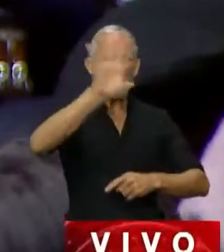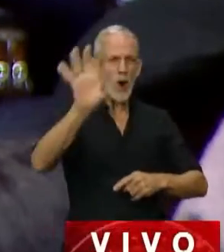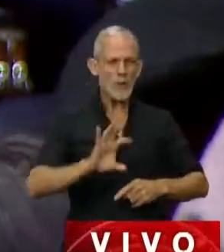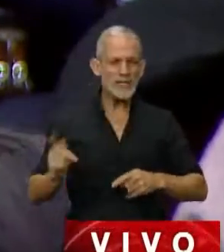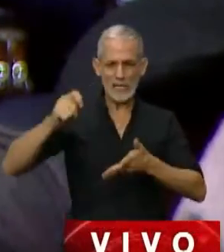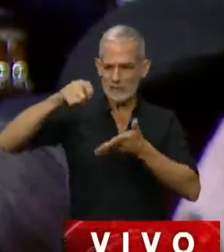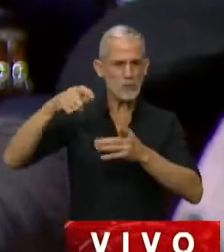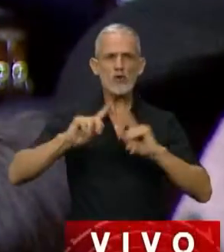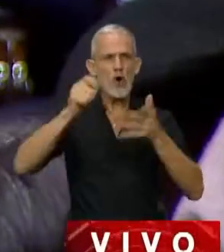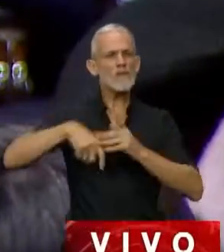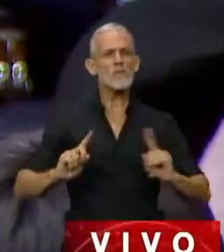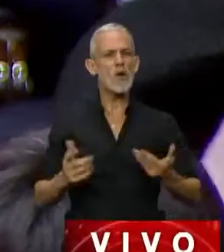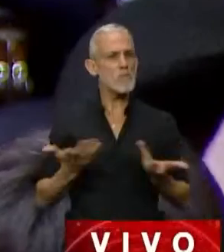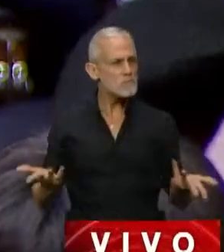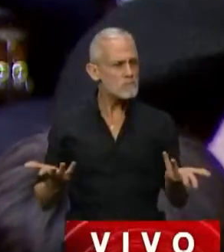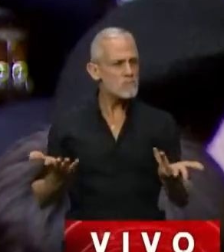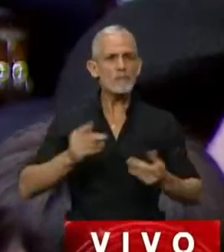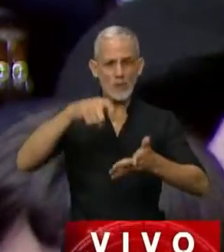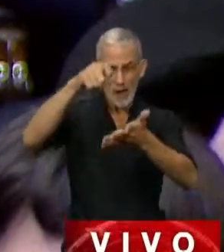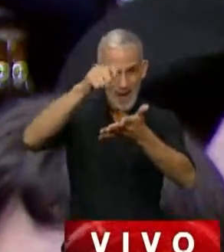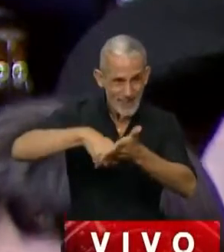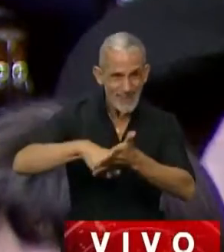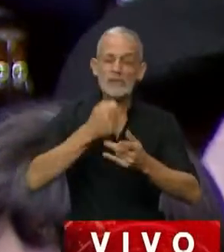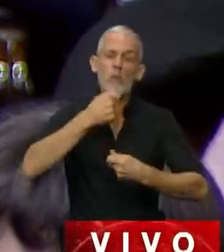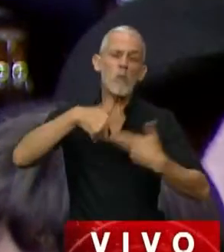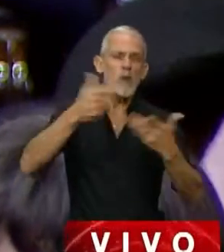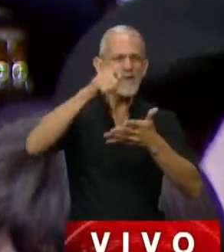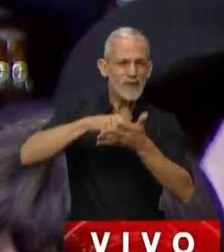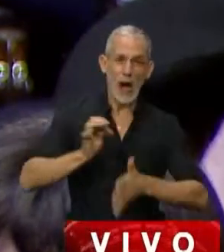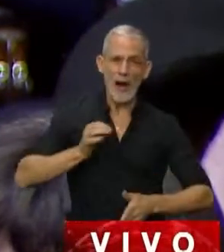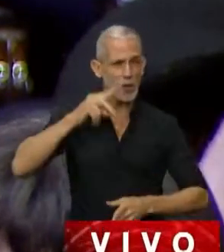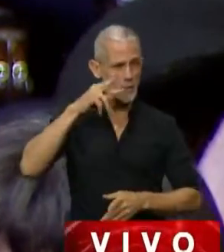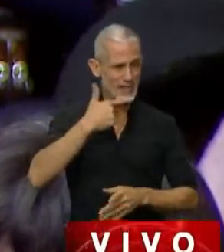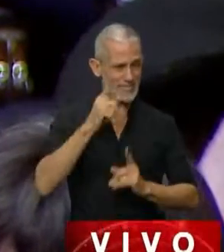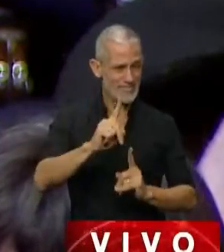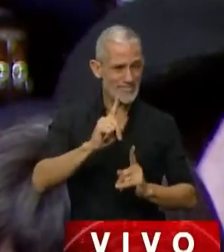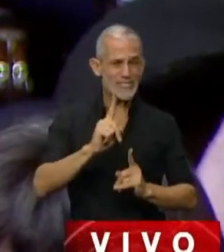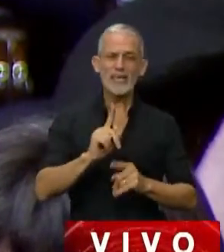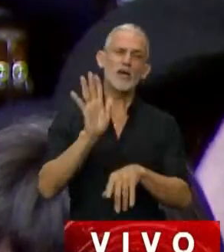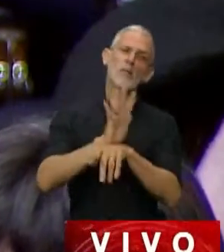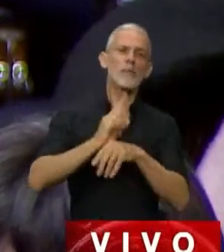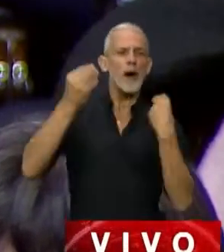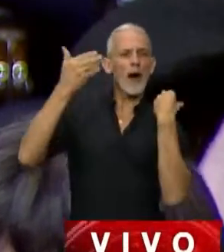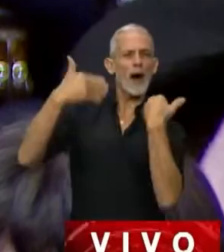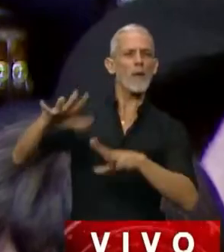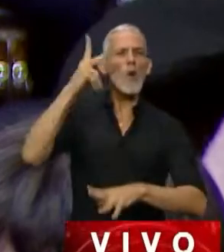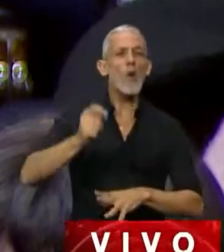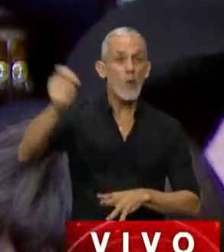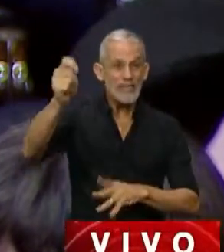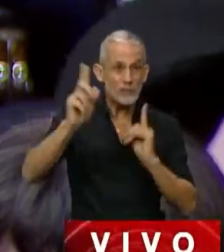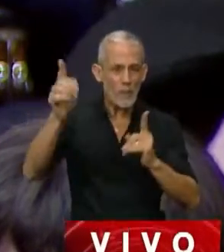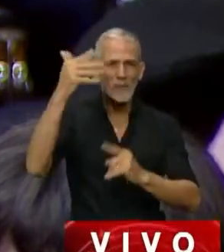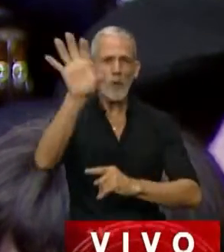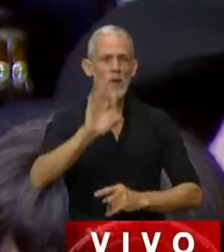que significaba firmar el pacto fiscal en el 2017, desistir de los juicios que tenía